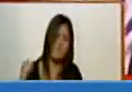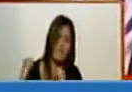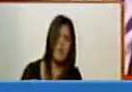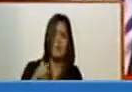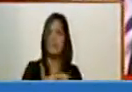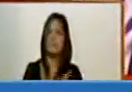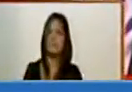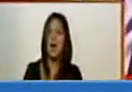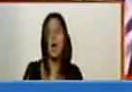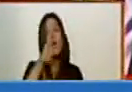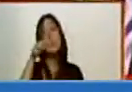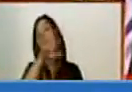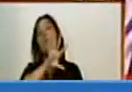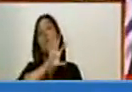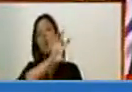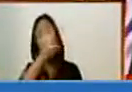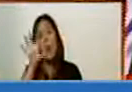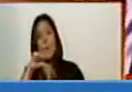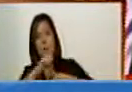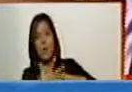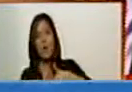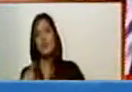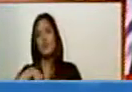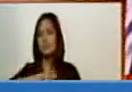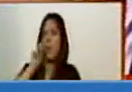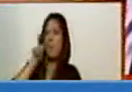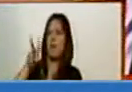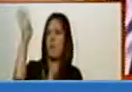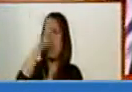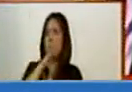adelante, que los pueblos de América del Sur estamos viendo a Brasil